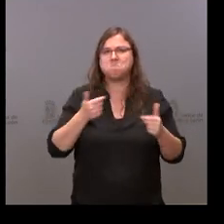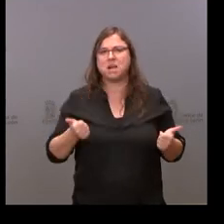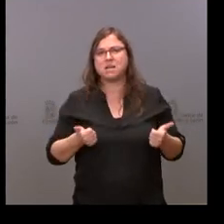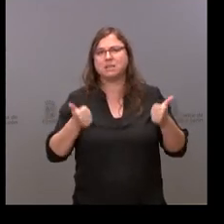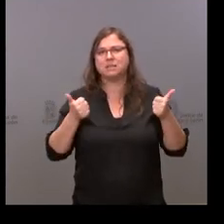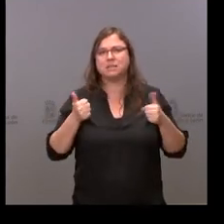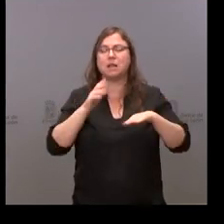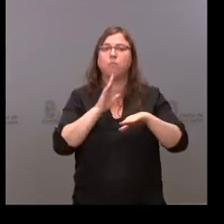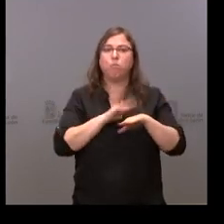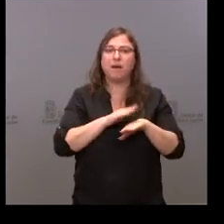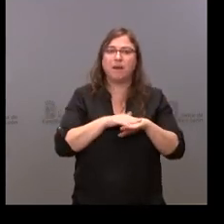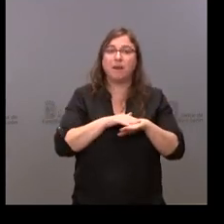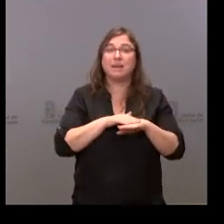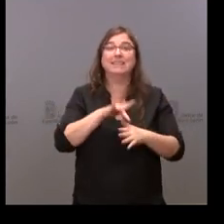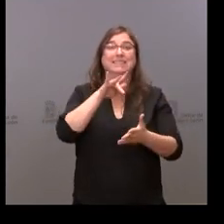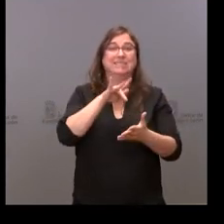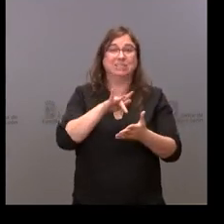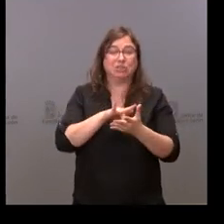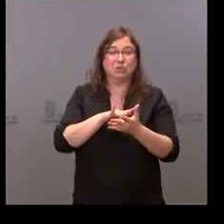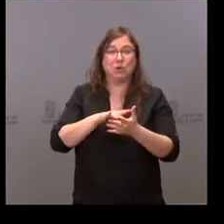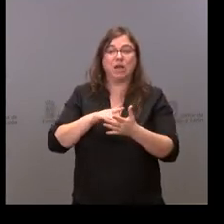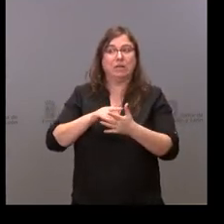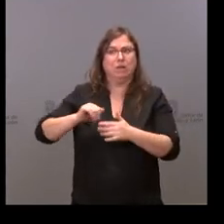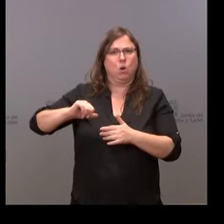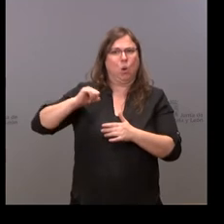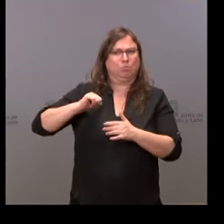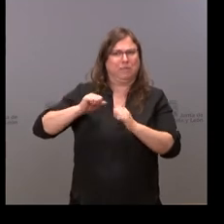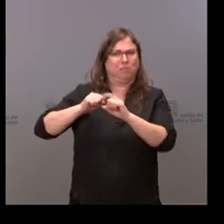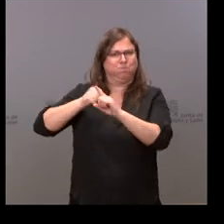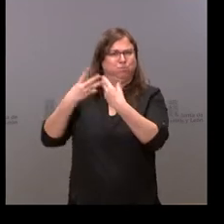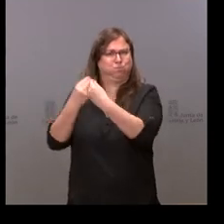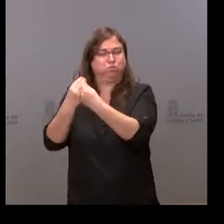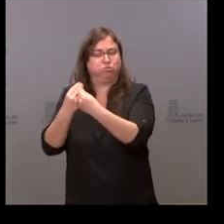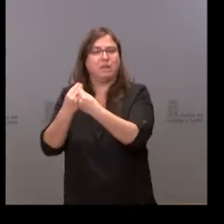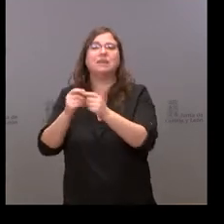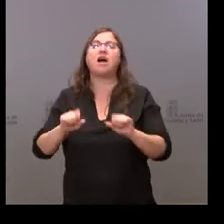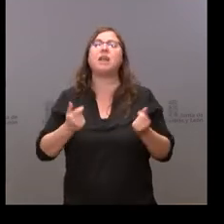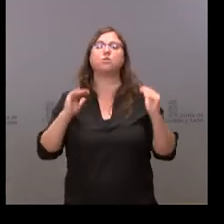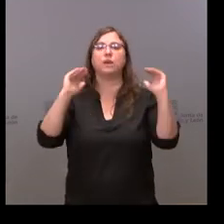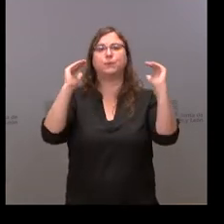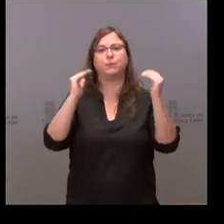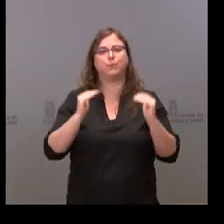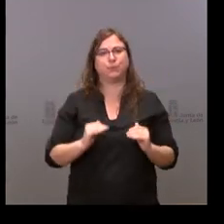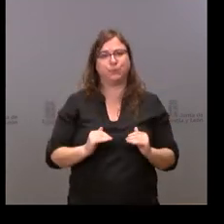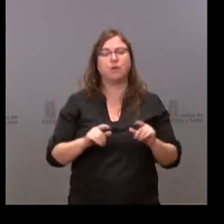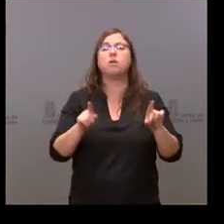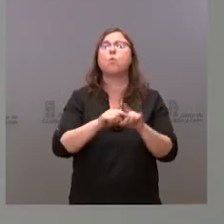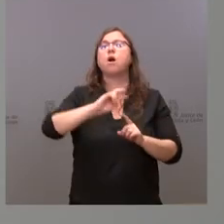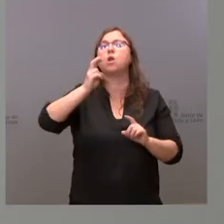a la certeza de que antes de que la presión llegue a ese punto la ola ya habrá empezado a bajar como ha pasado en otros aspectos